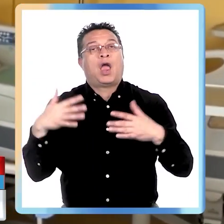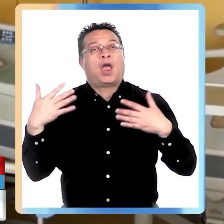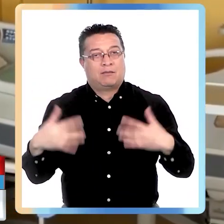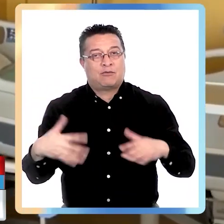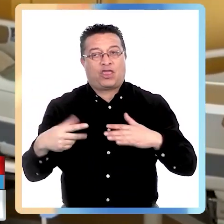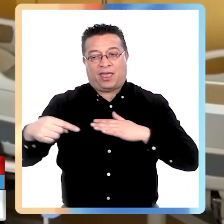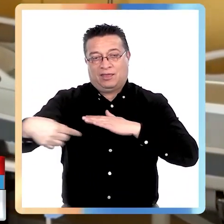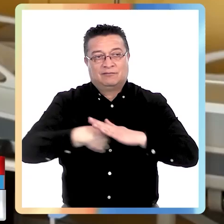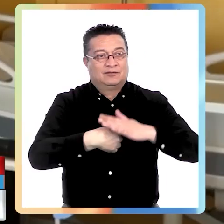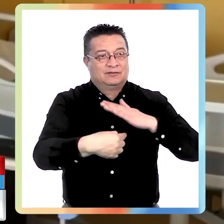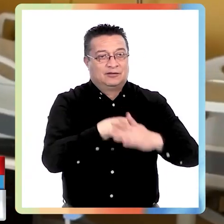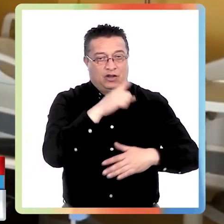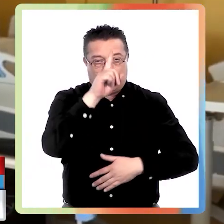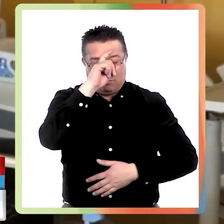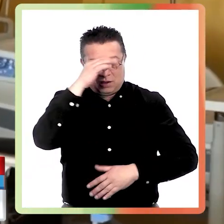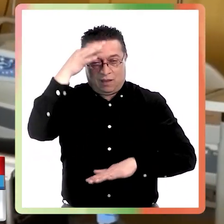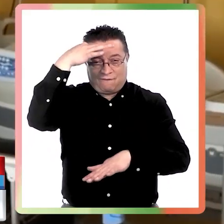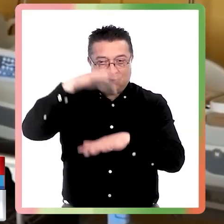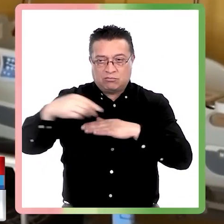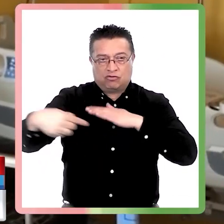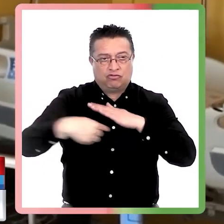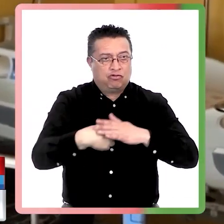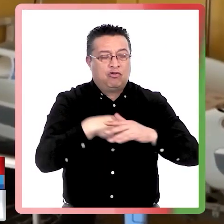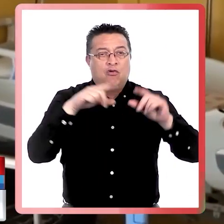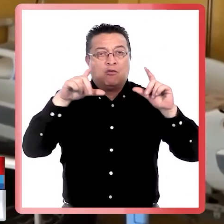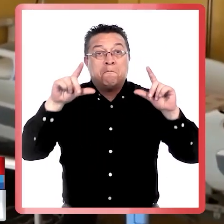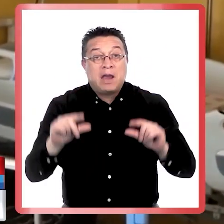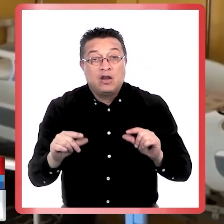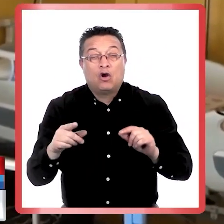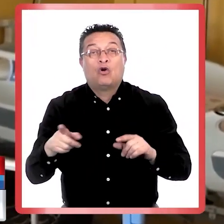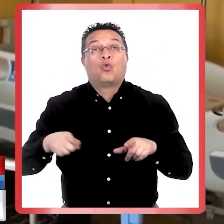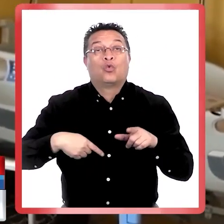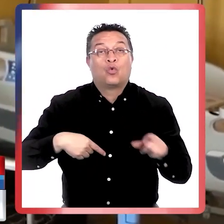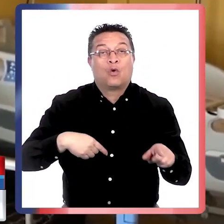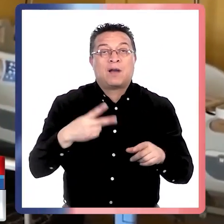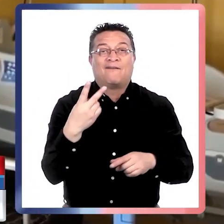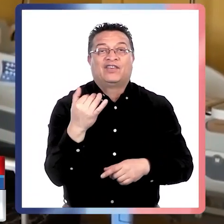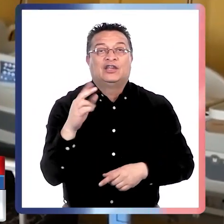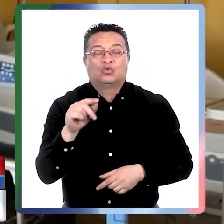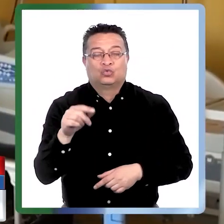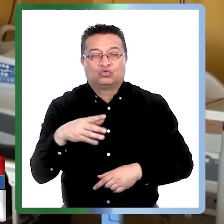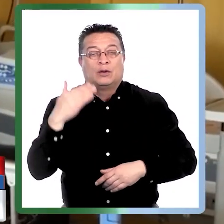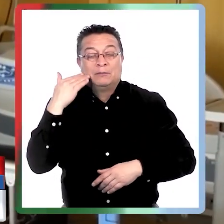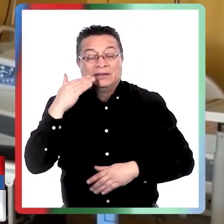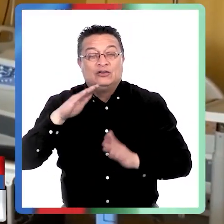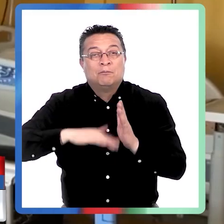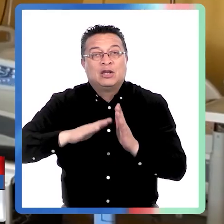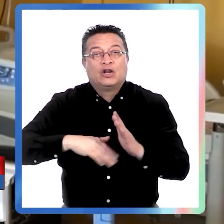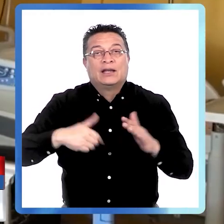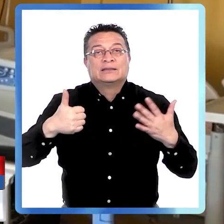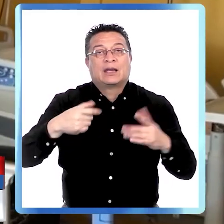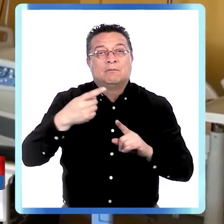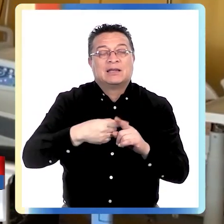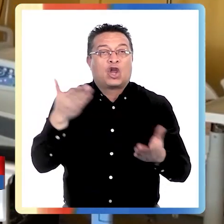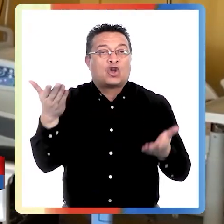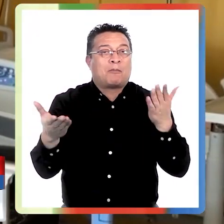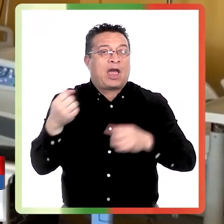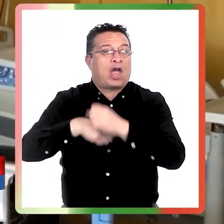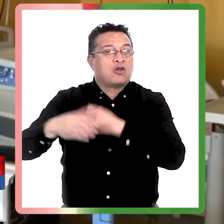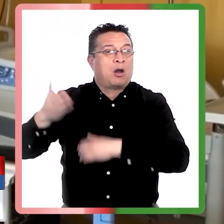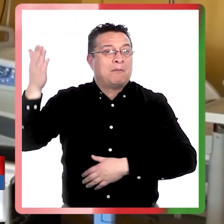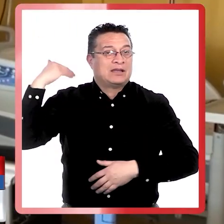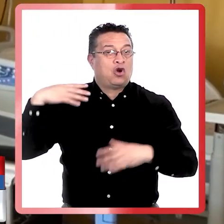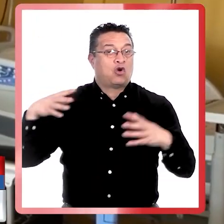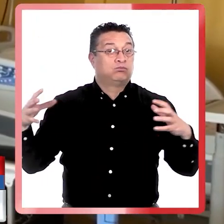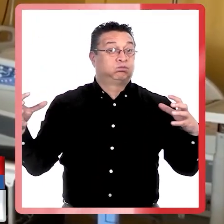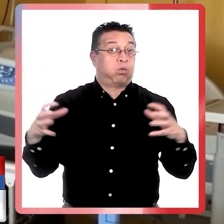disminución importante de las hospitalizaciones por cuadro respiratorio, principalmente por virus sincicial, en el grupo etario de niños menores de 6 meses. Comparando